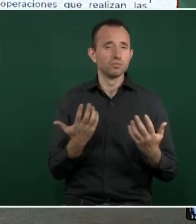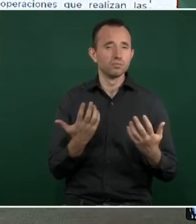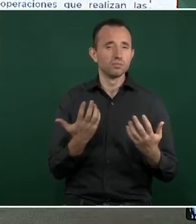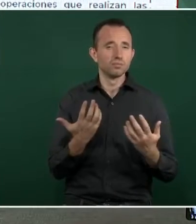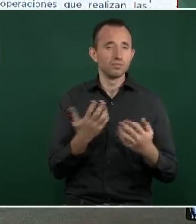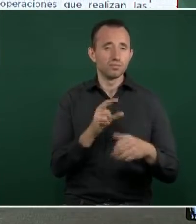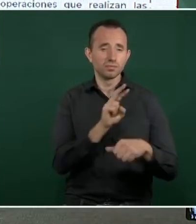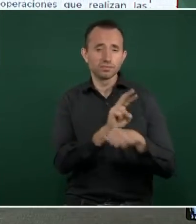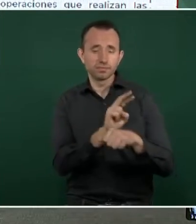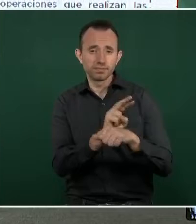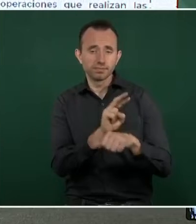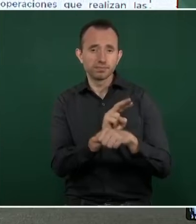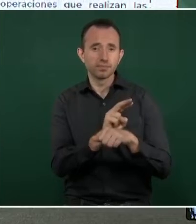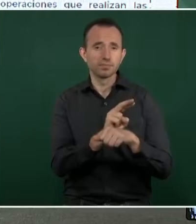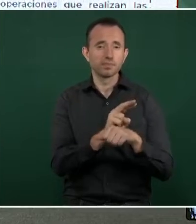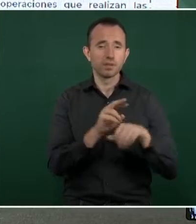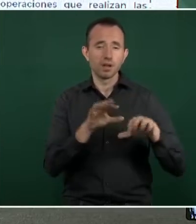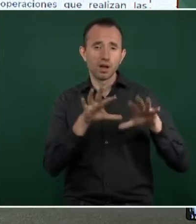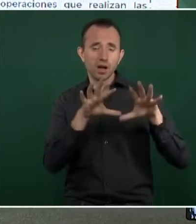Ya era la orden.